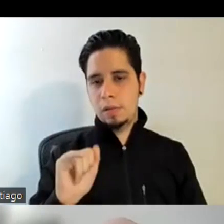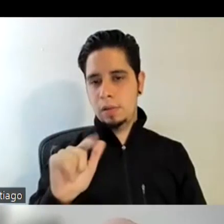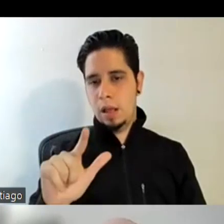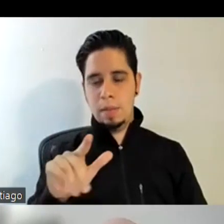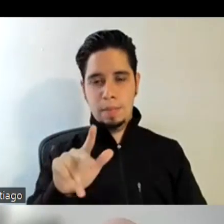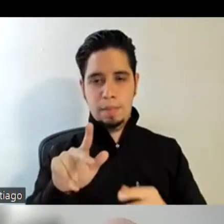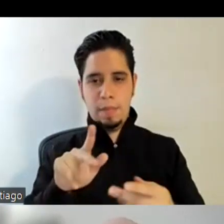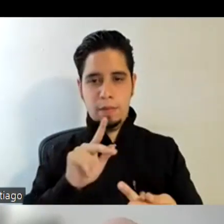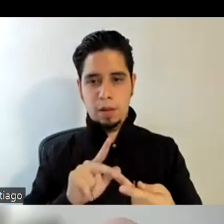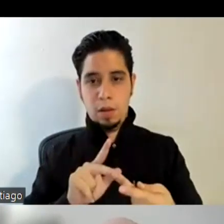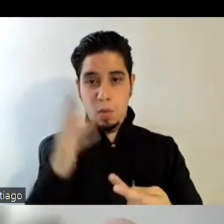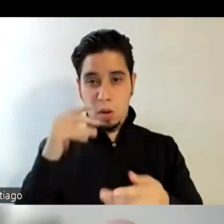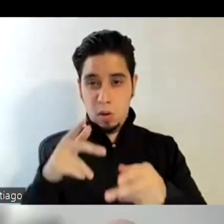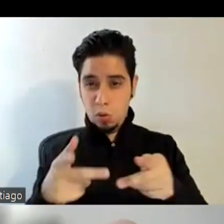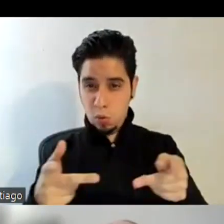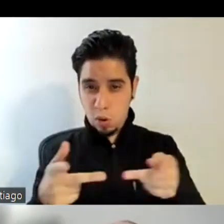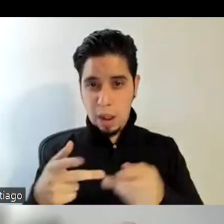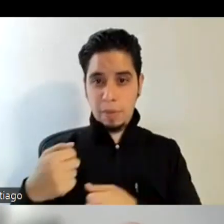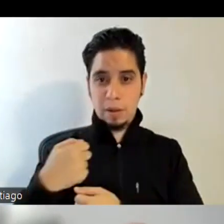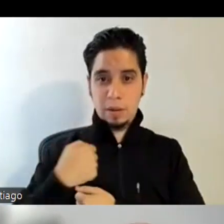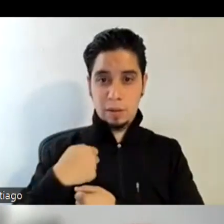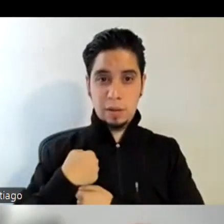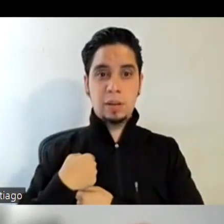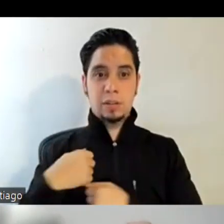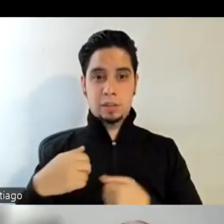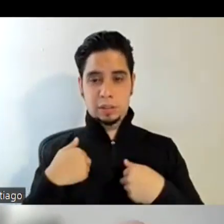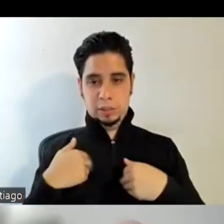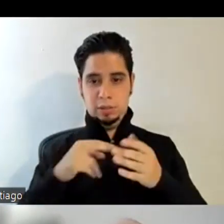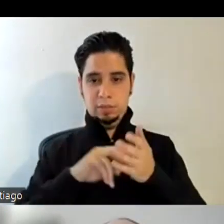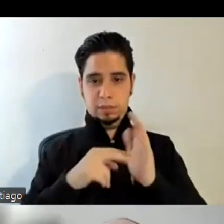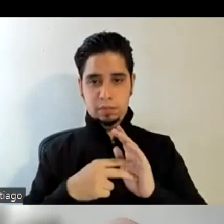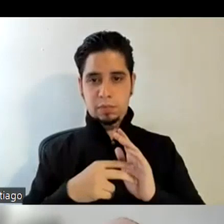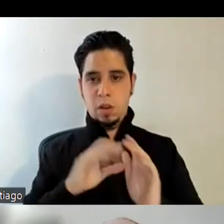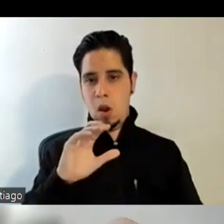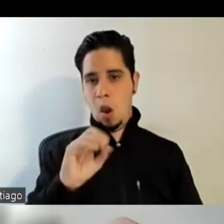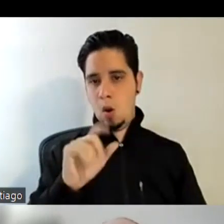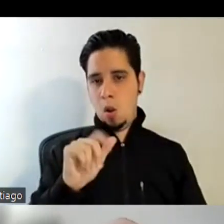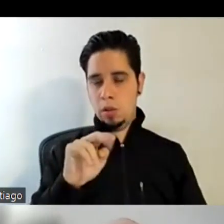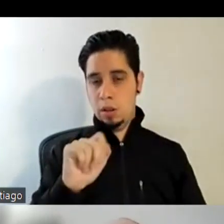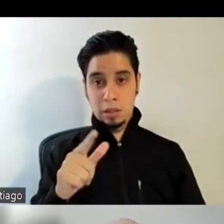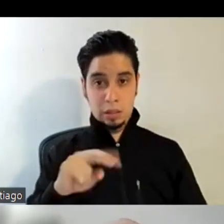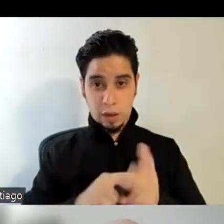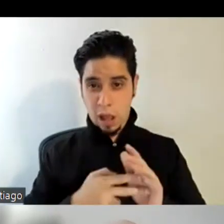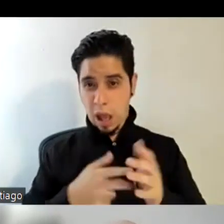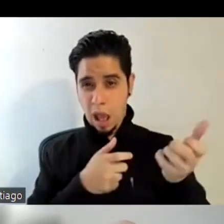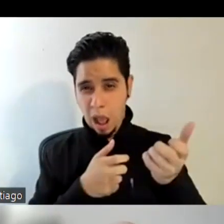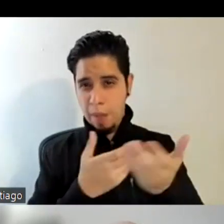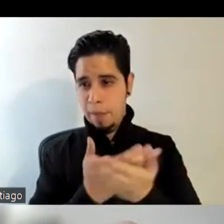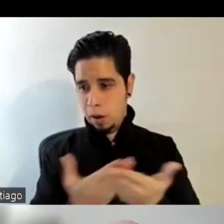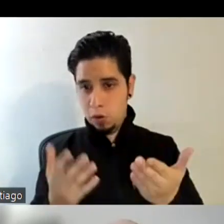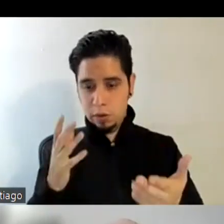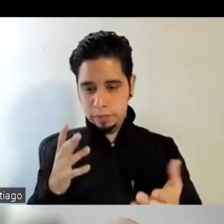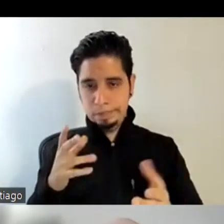el Arsenal es un espacio militar, es un emblema de nuestro coloniaje. O sea, era el espacio donde se almacenaba el artillería de